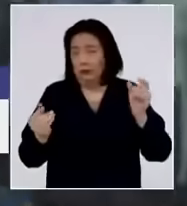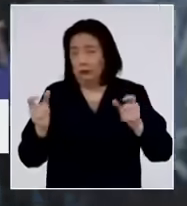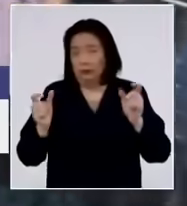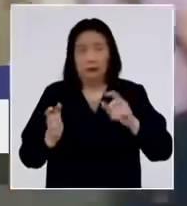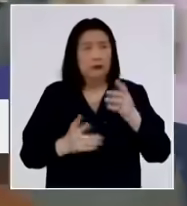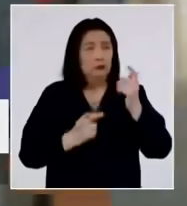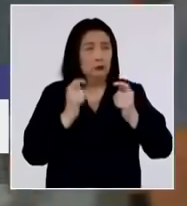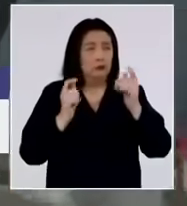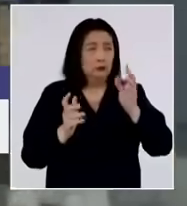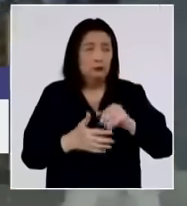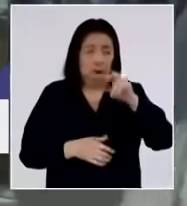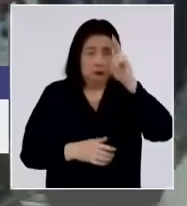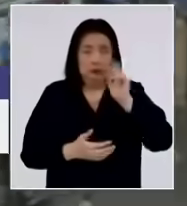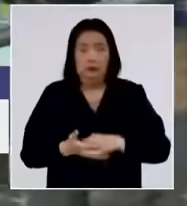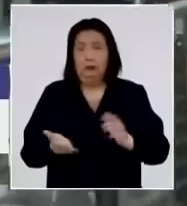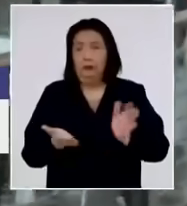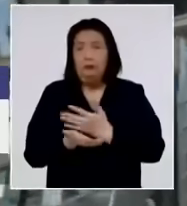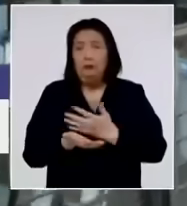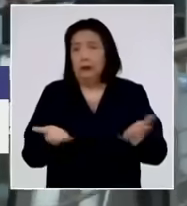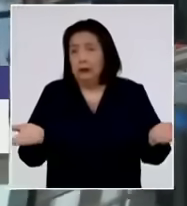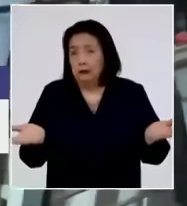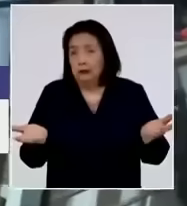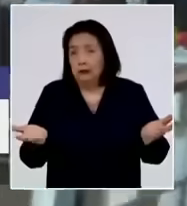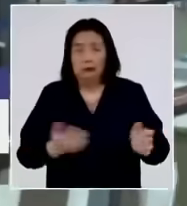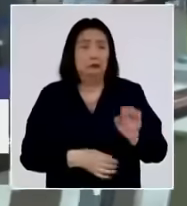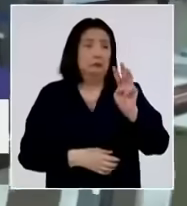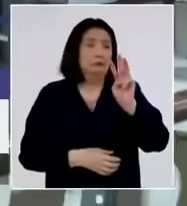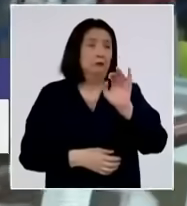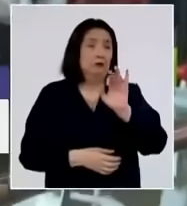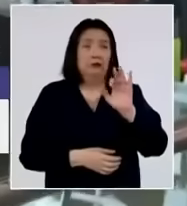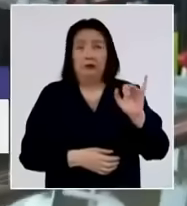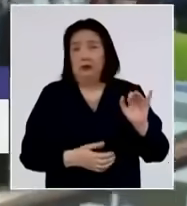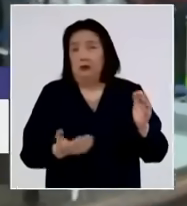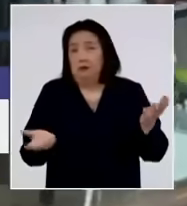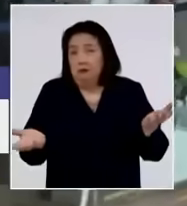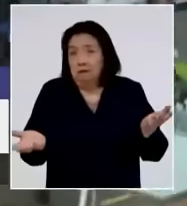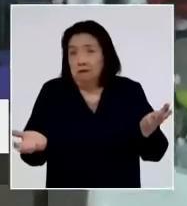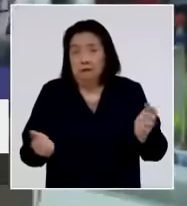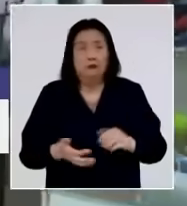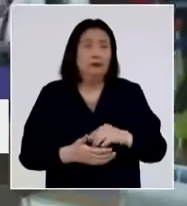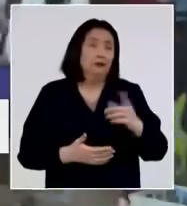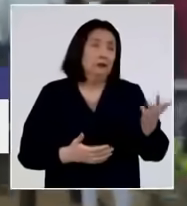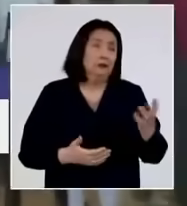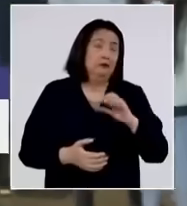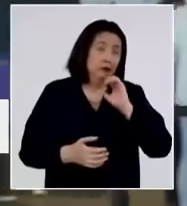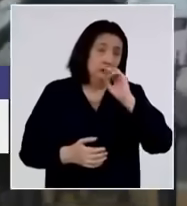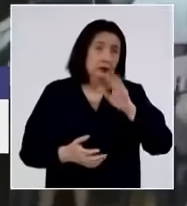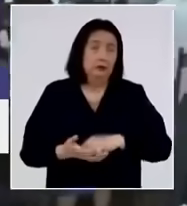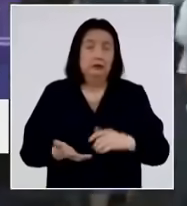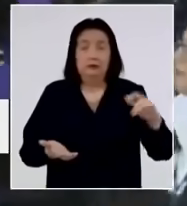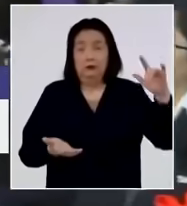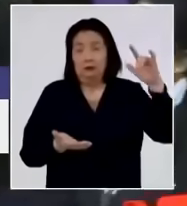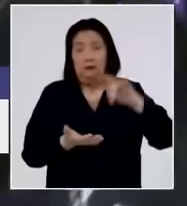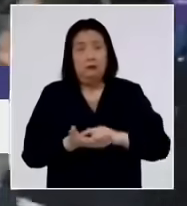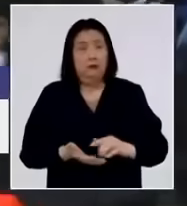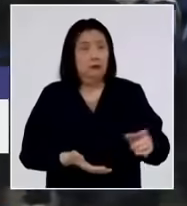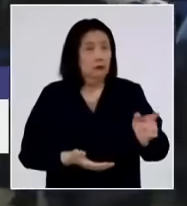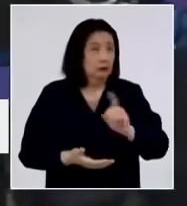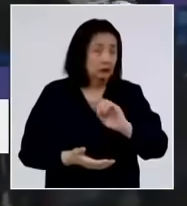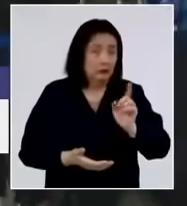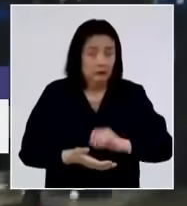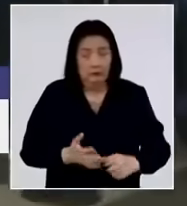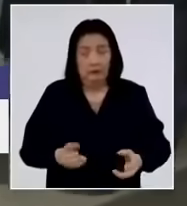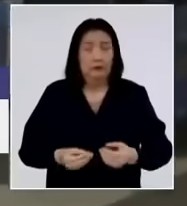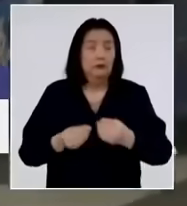cantidad de turistas al Perú, no hay wifi, no hay wifi. Y sí, le voy a tener que decir que es un aeropuerto no concesionado,